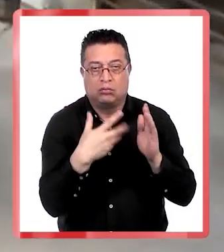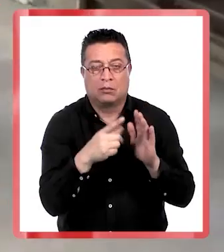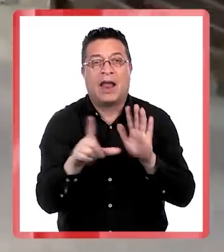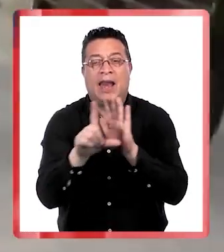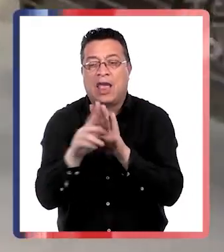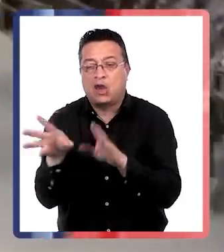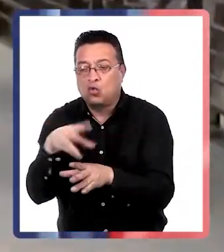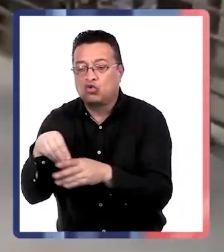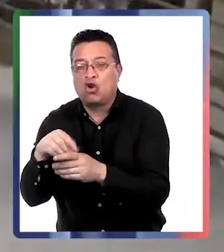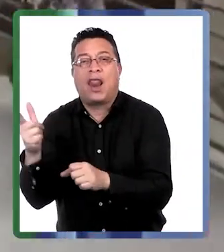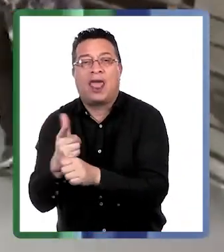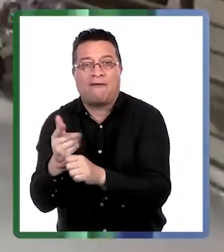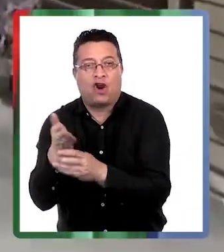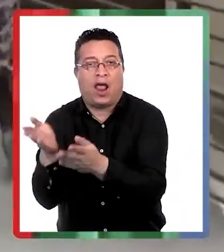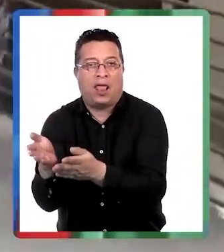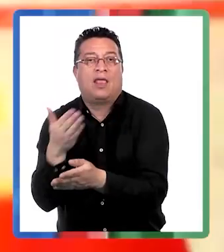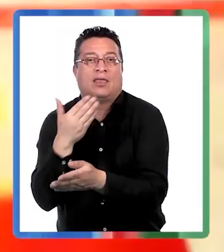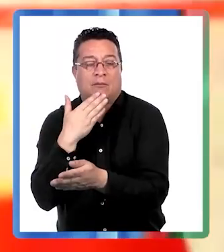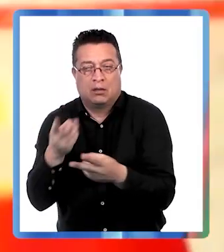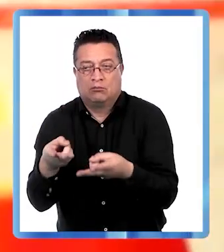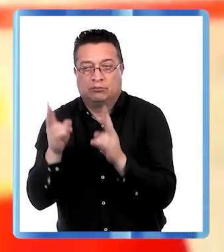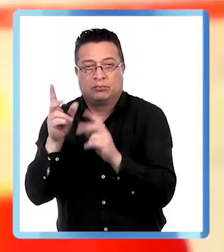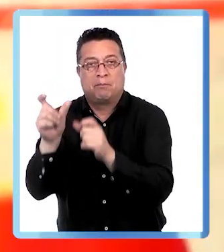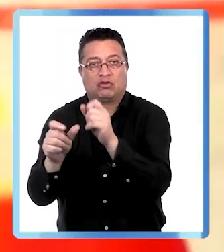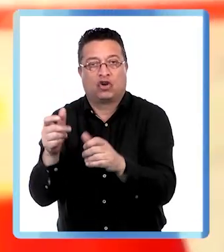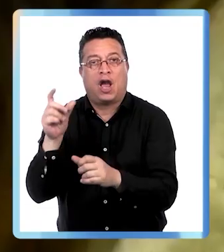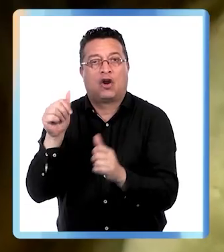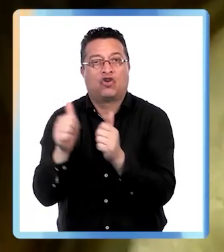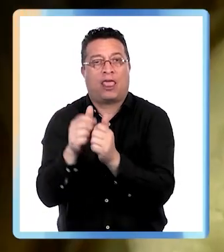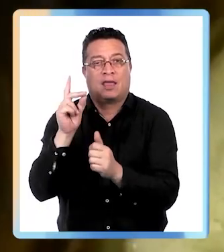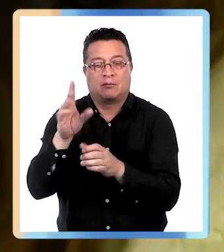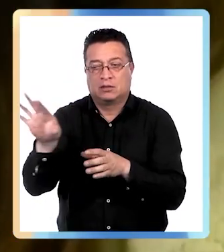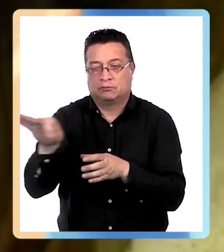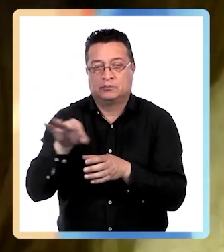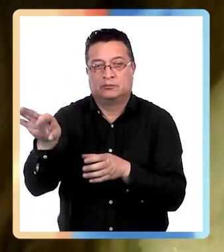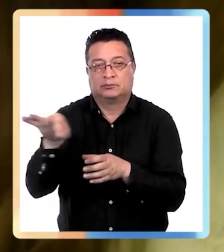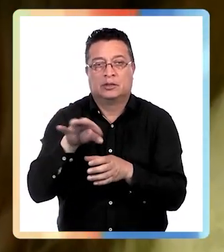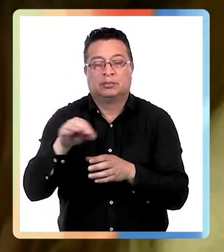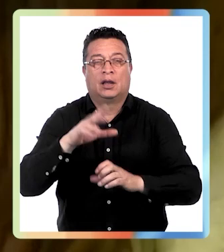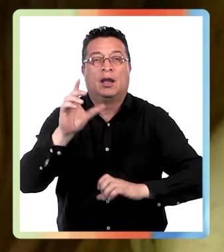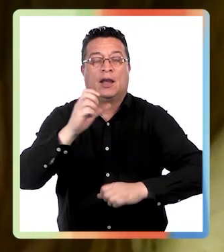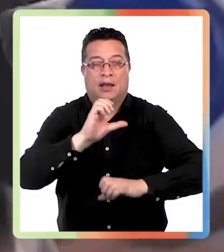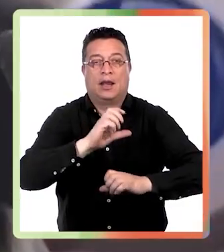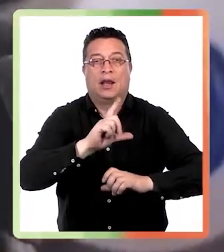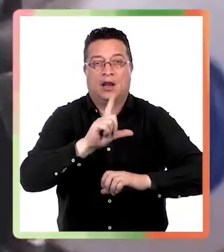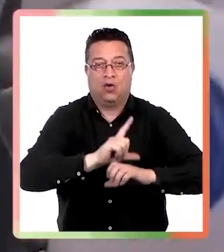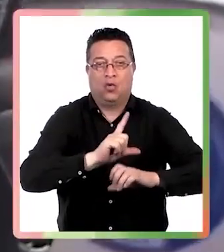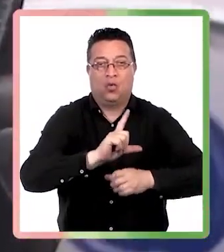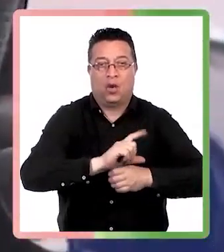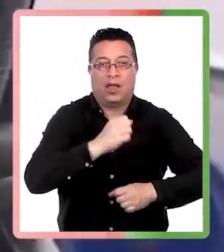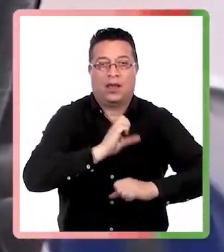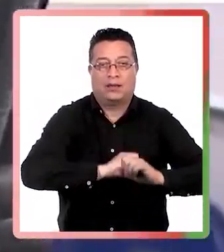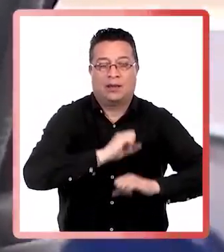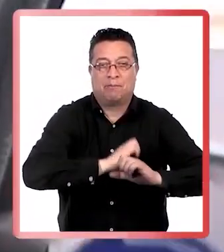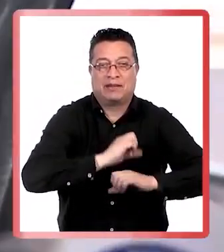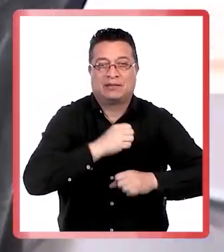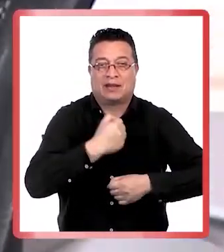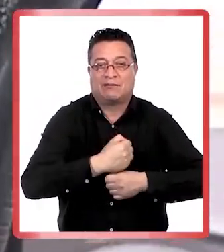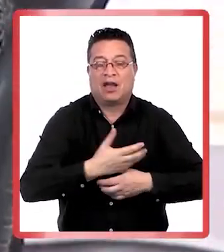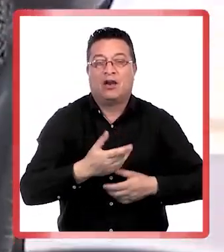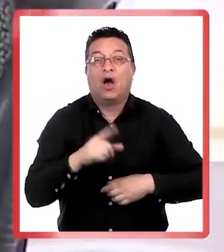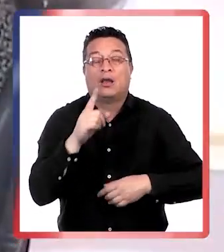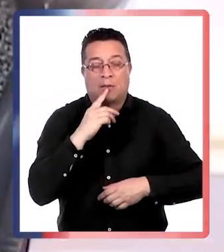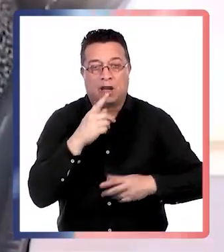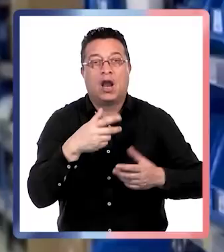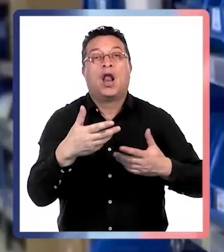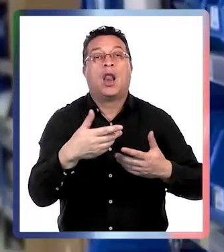¿no? La ley de inclusión laboral que permite el ingreso de personas con discapacidad al espacio del trabajo, ni hablar de